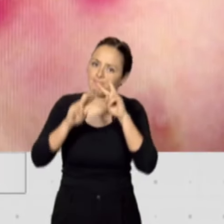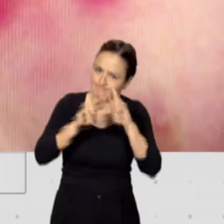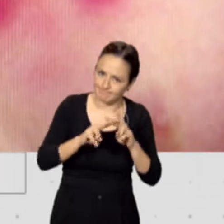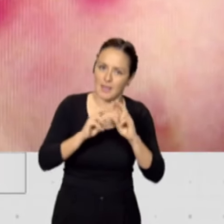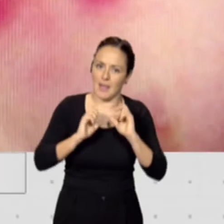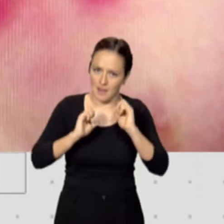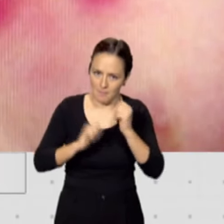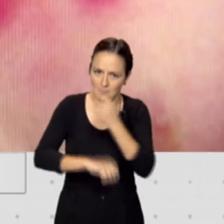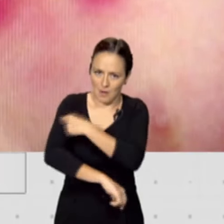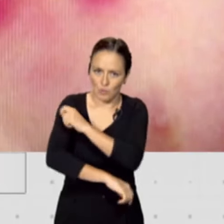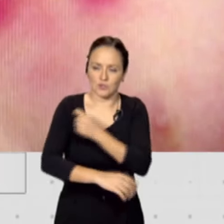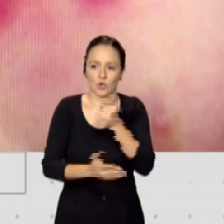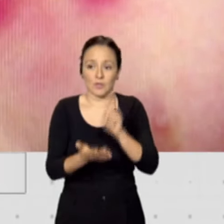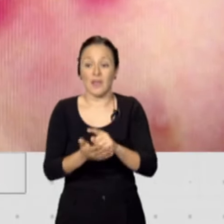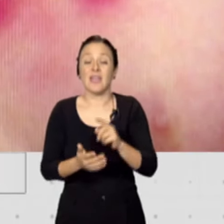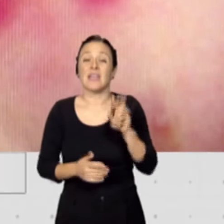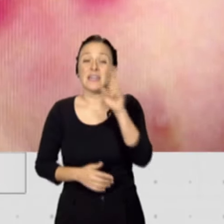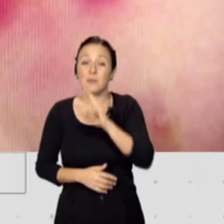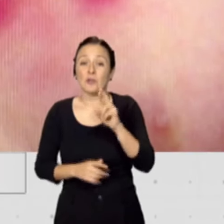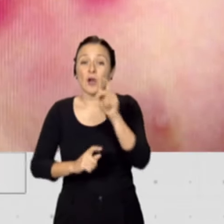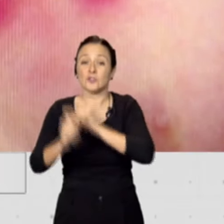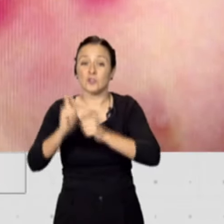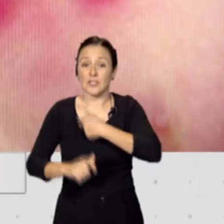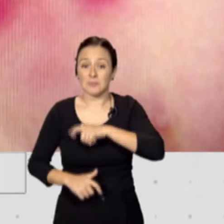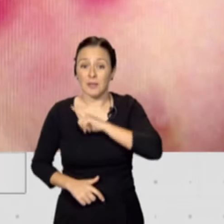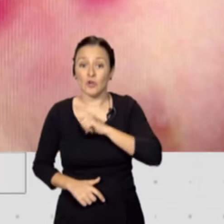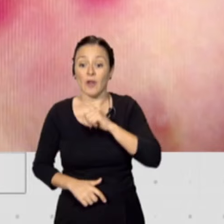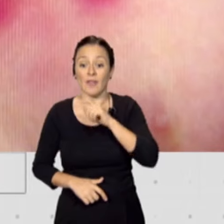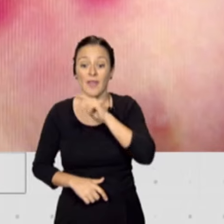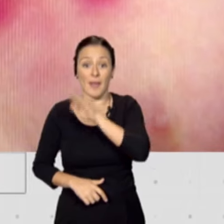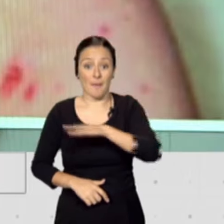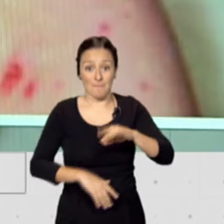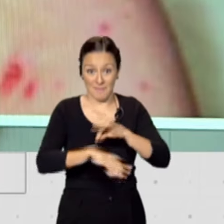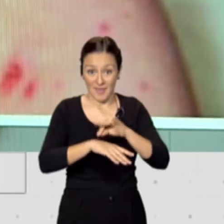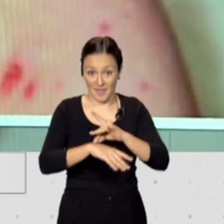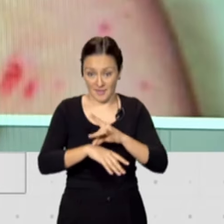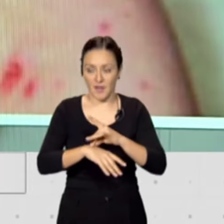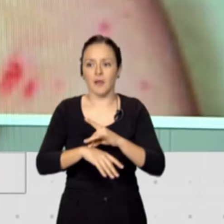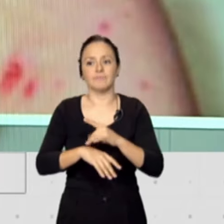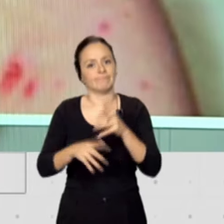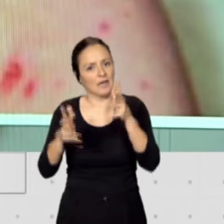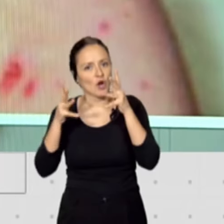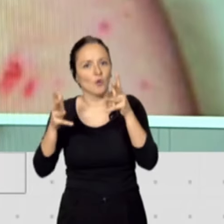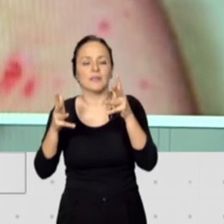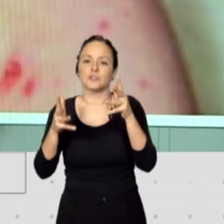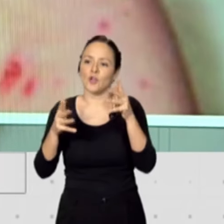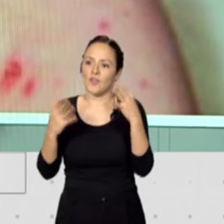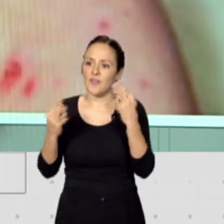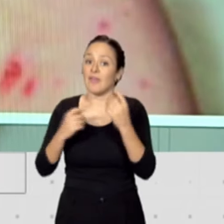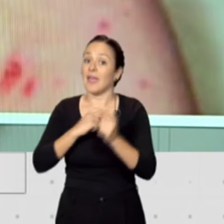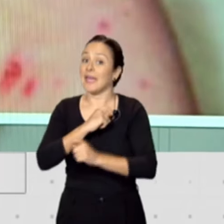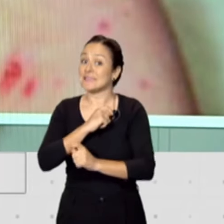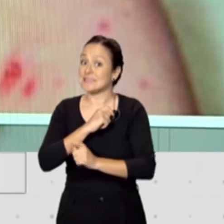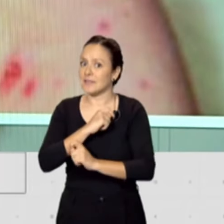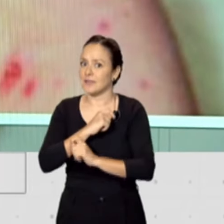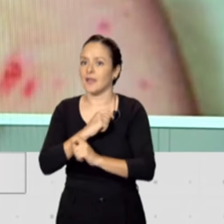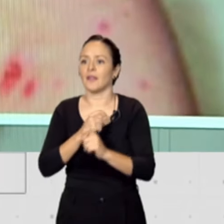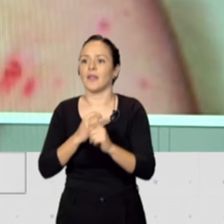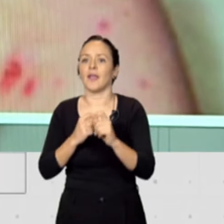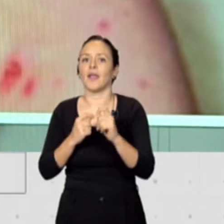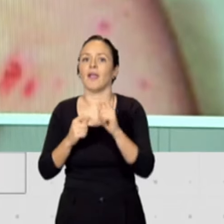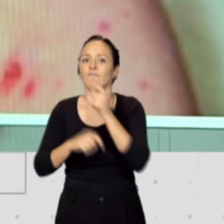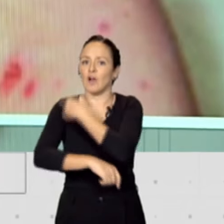nosotros los pediatras la asociación española de pediatría llevamos años diciendo que sería recomendable utilizar una estrategia de vacunación a los 12 de